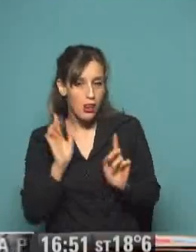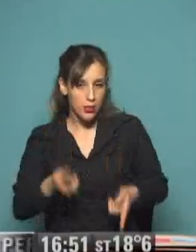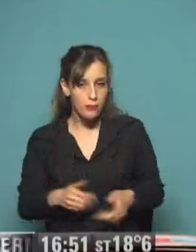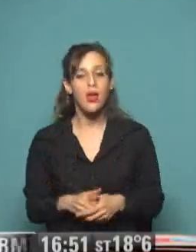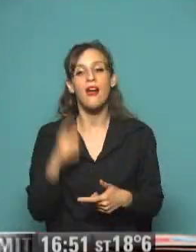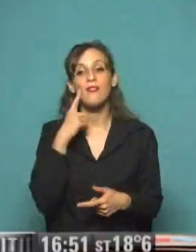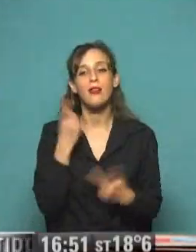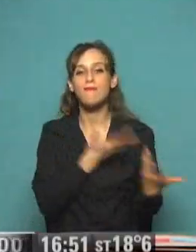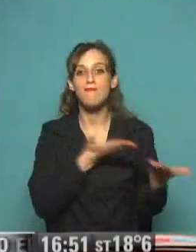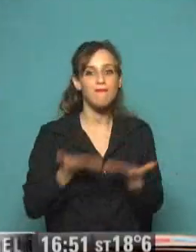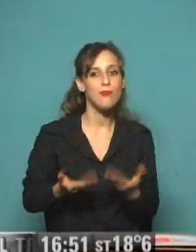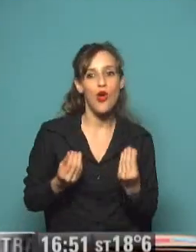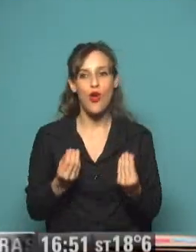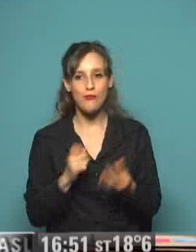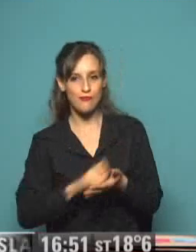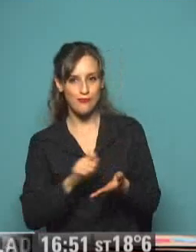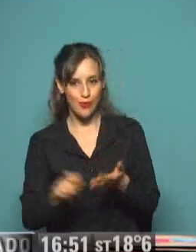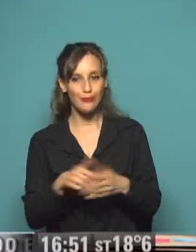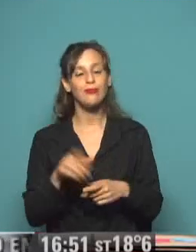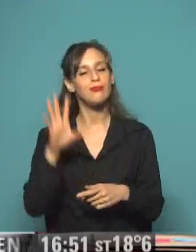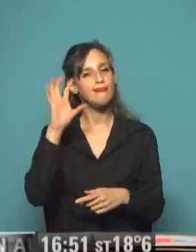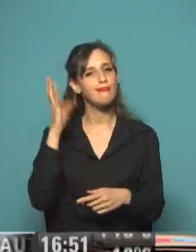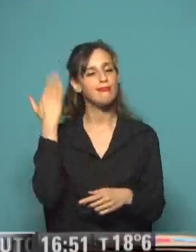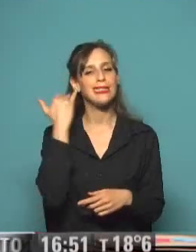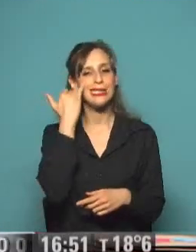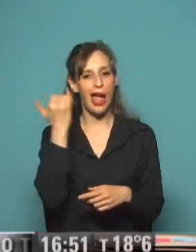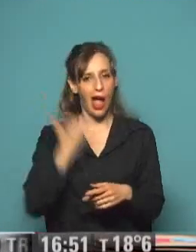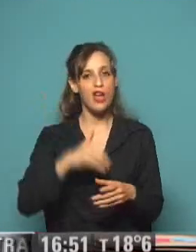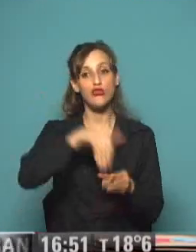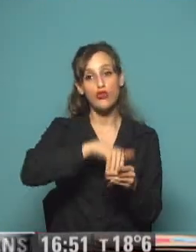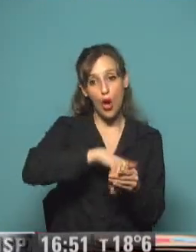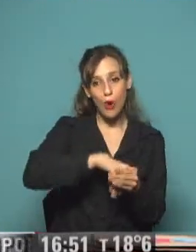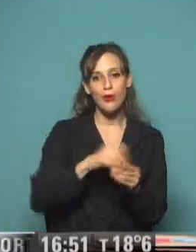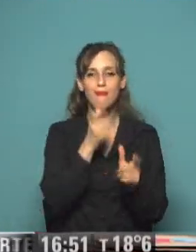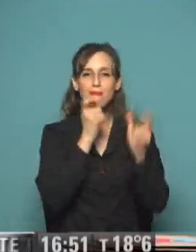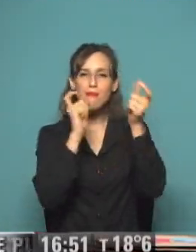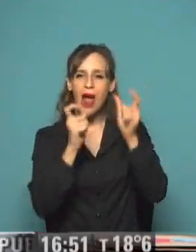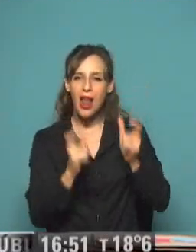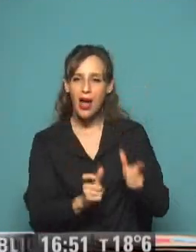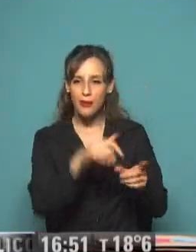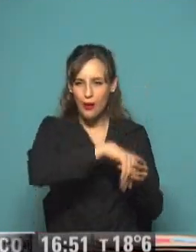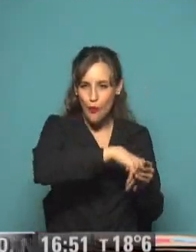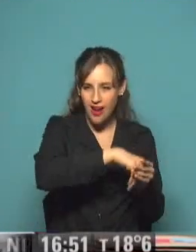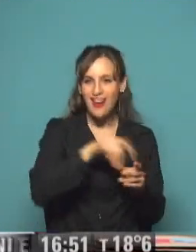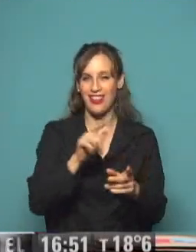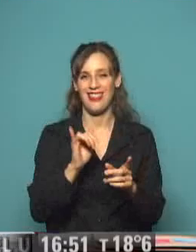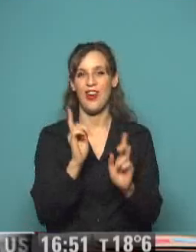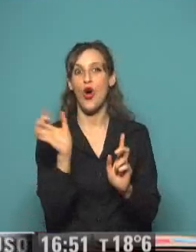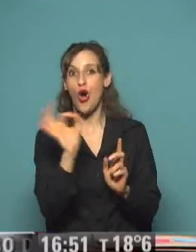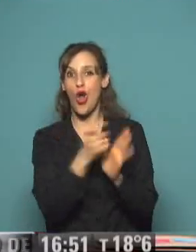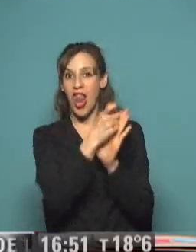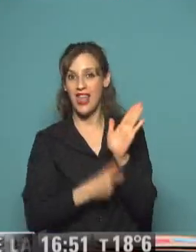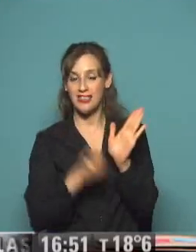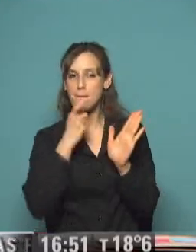esa presentación? Y se acuerda que, bueno, tenemos los sobres o las listas en donde vamos poniendo esas palabras que vamos aprendiendo